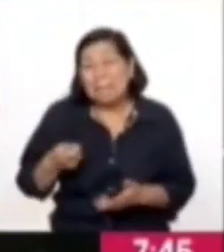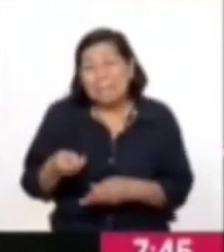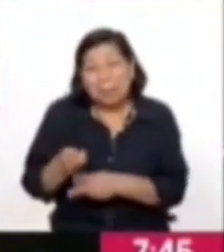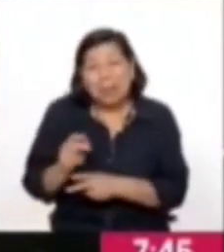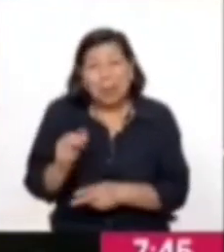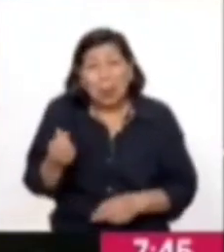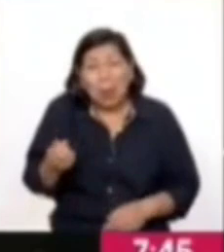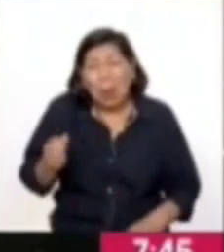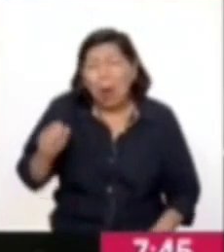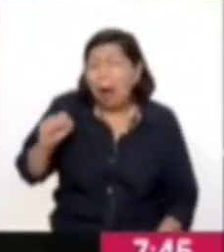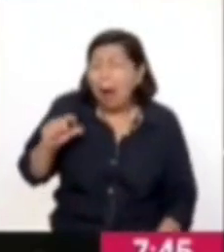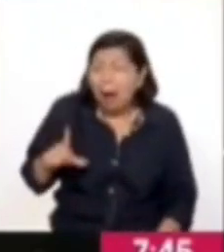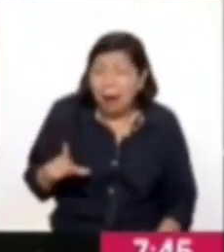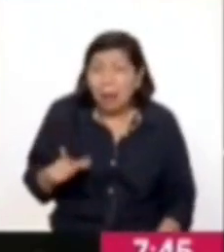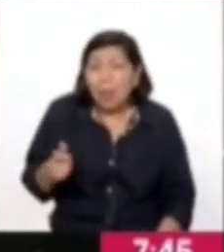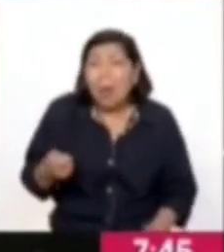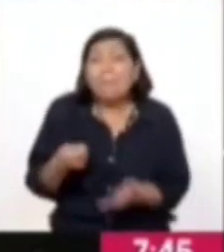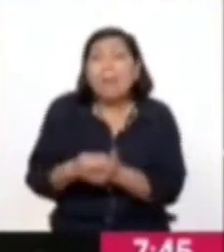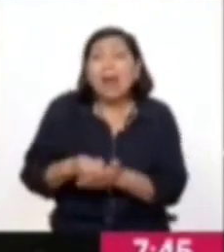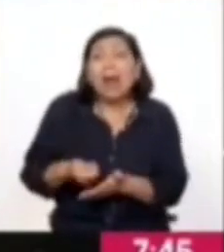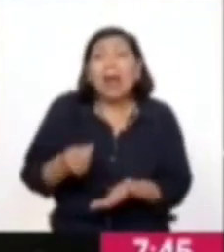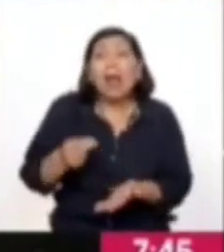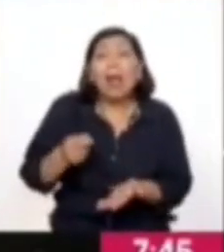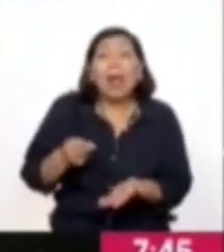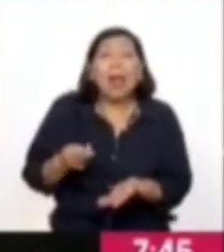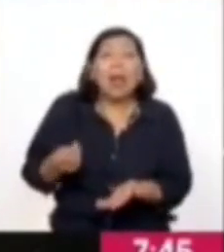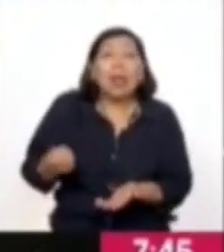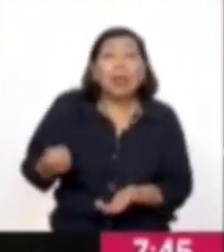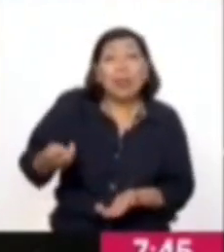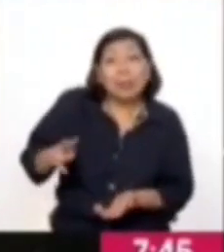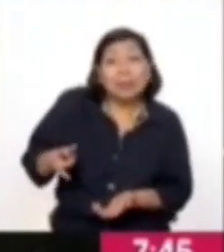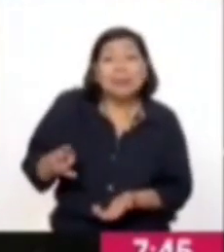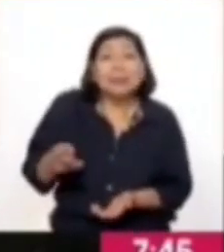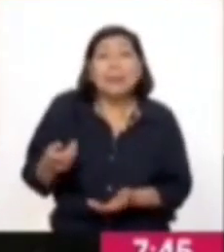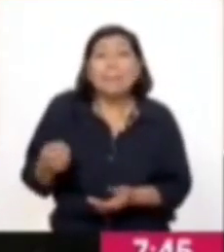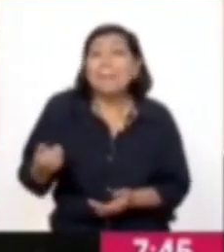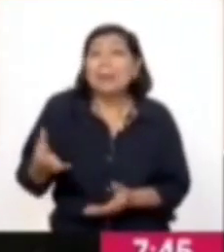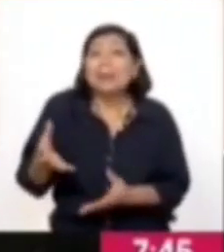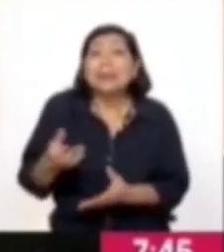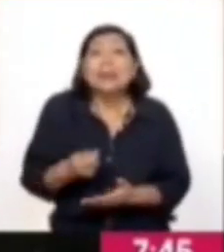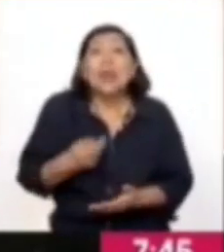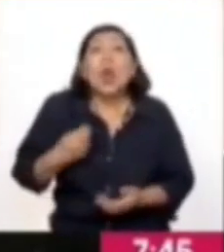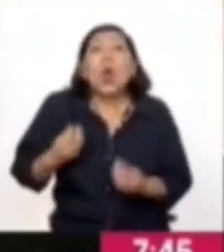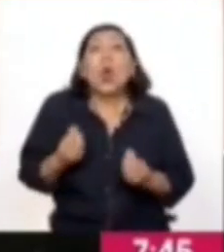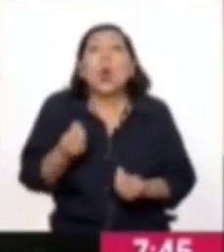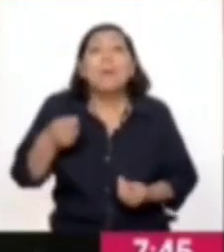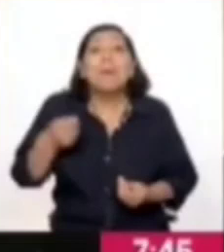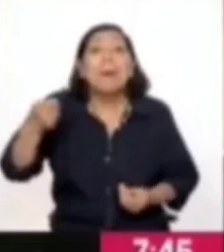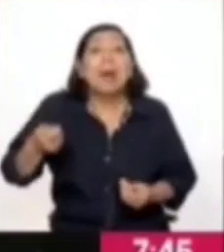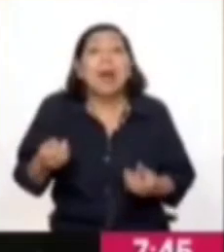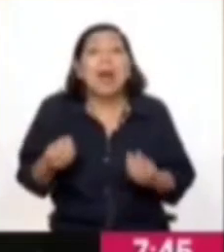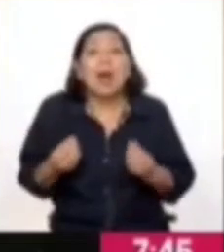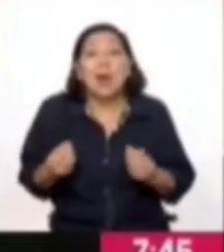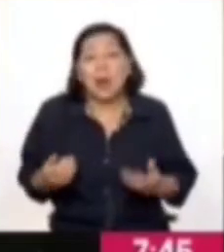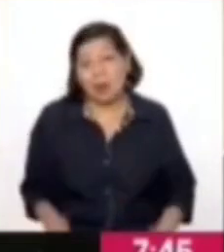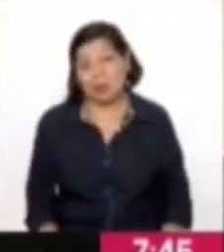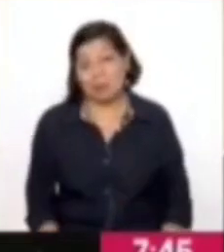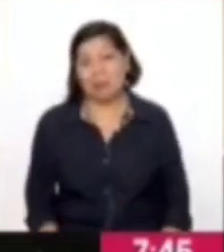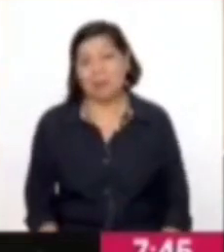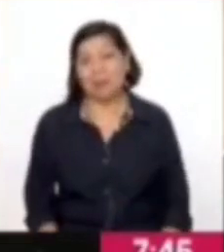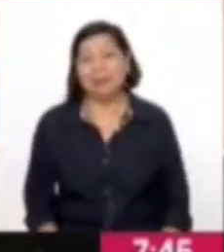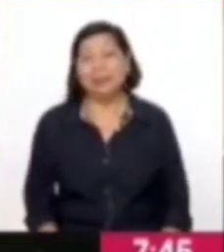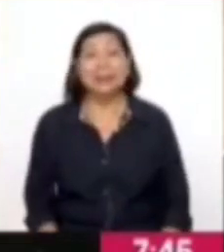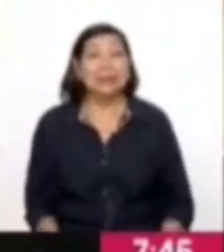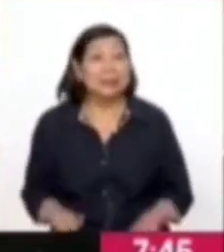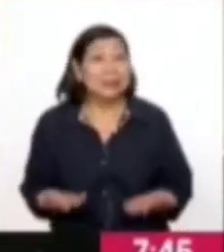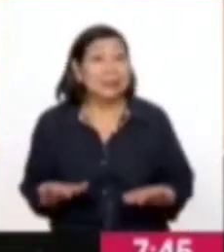los intereses son altísimos. Entonces, ¿Cuál? la situación es difícil y la recuperación es terrible, ¿no? Eso es lo que quería